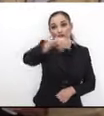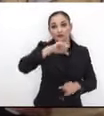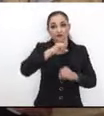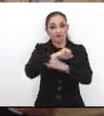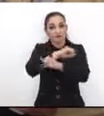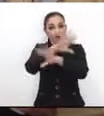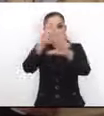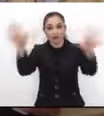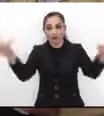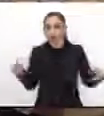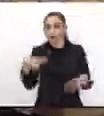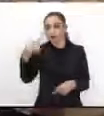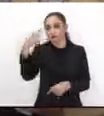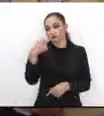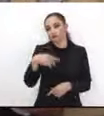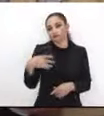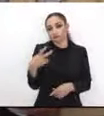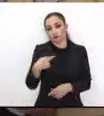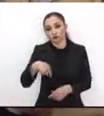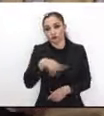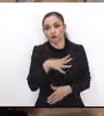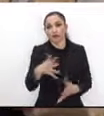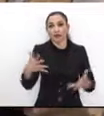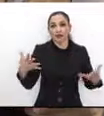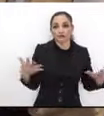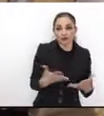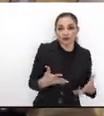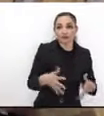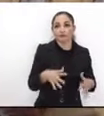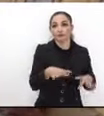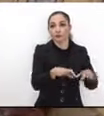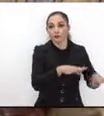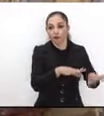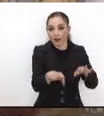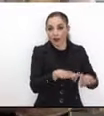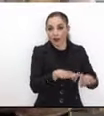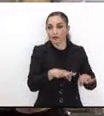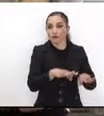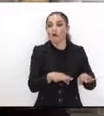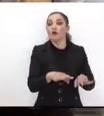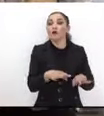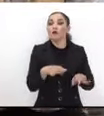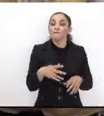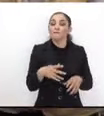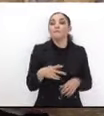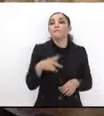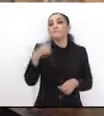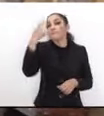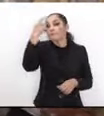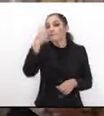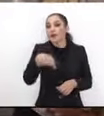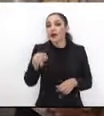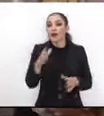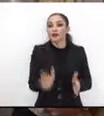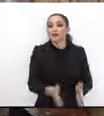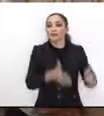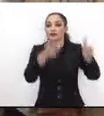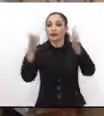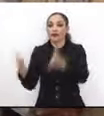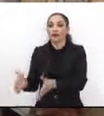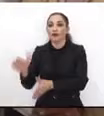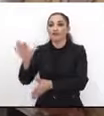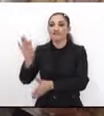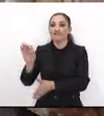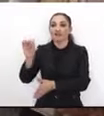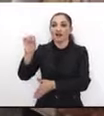estamos haciendo, de lo que se está trabajando, sobre todo en esta fase, que es la más sensible,